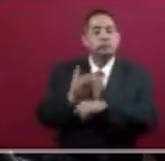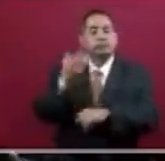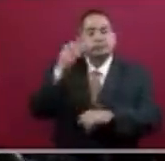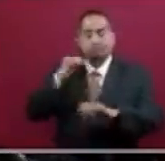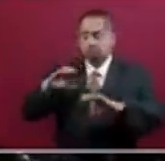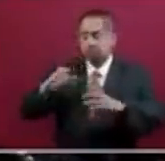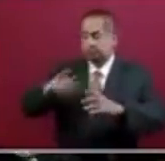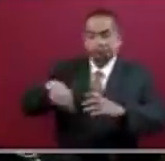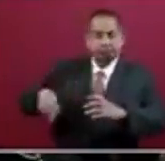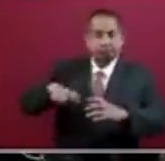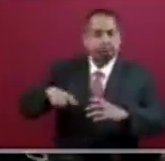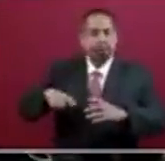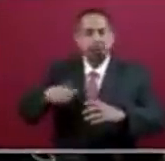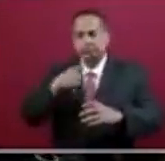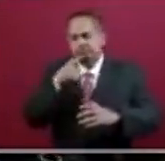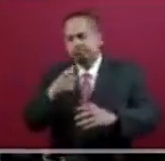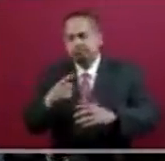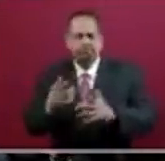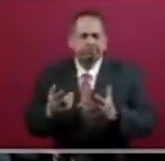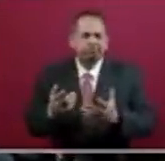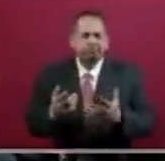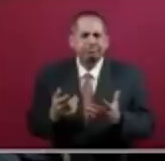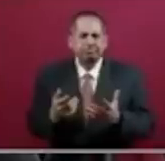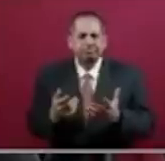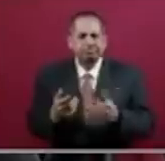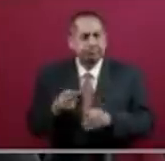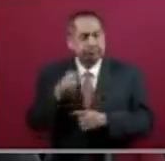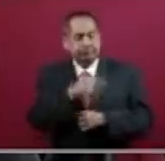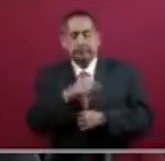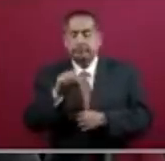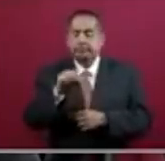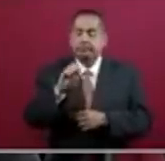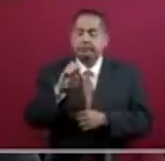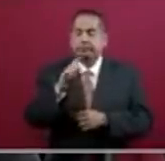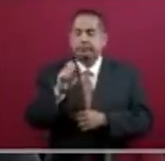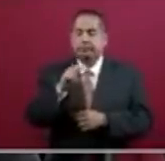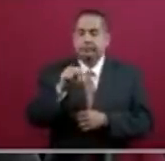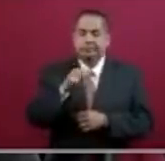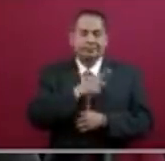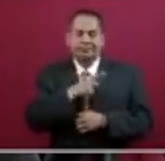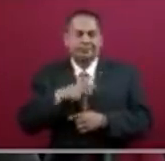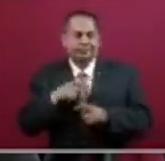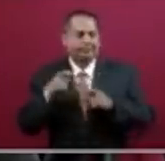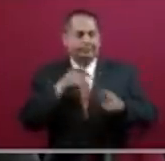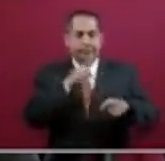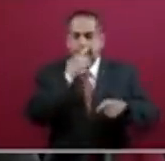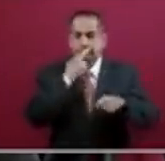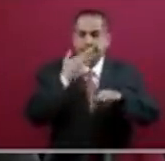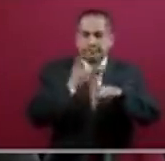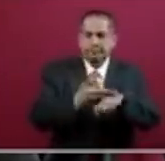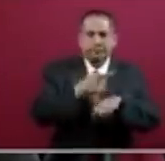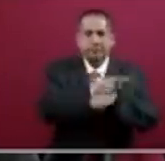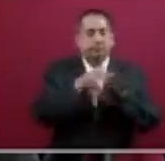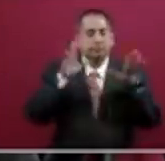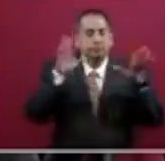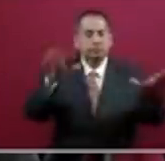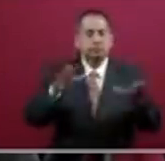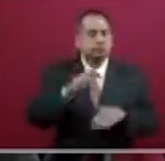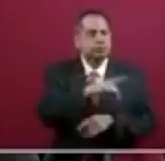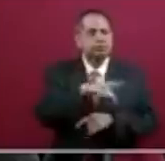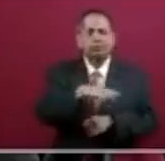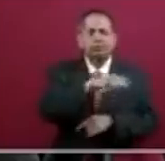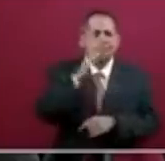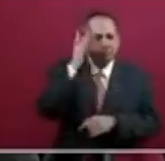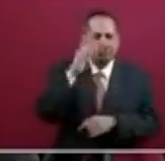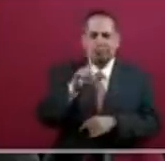comentaba que no era viable que la SEDENA asumiera la responsabilidad del aeropuerto en Santa Lucía, porque pues no es